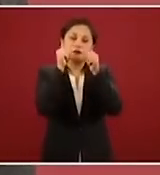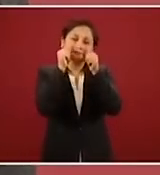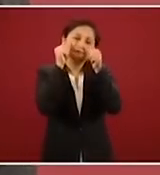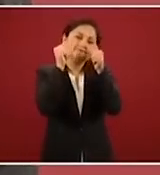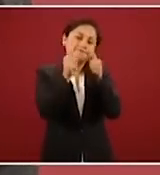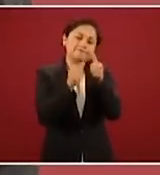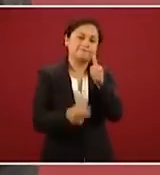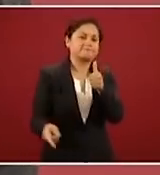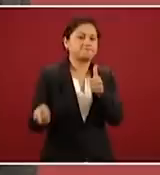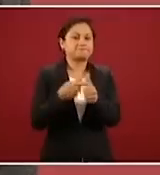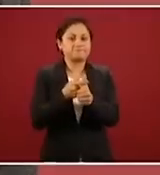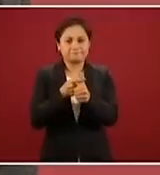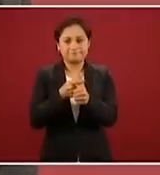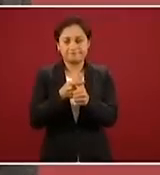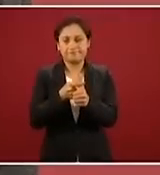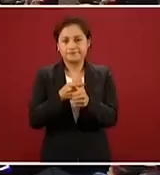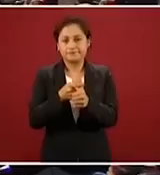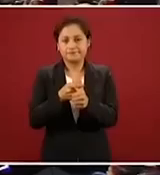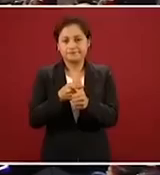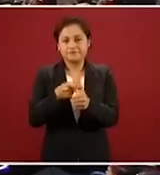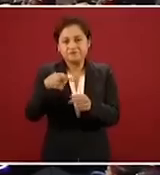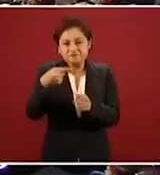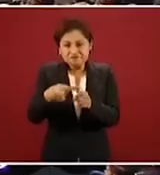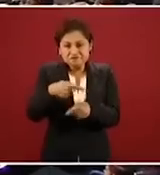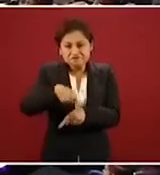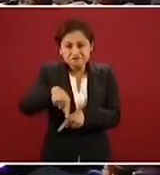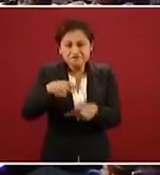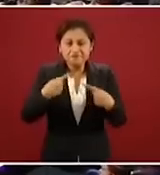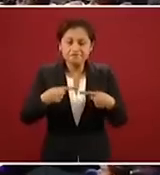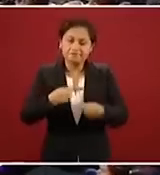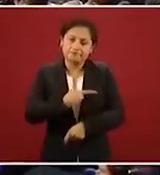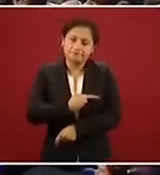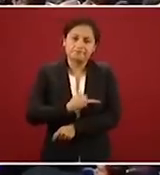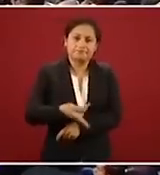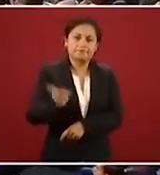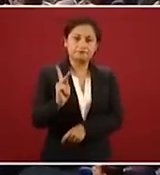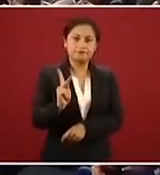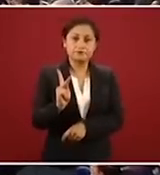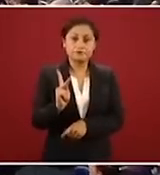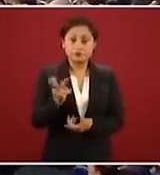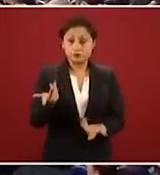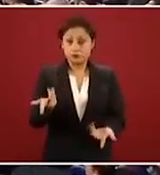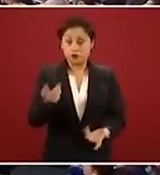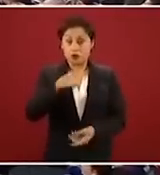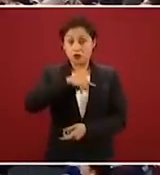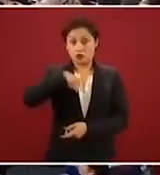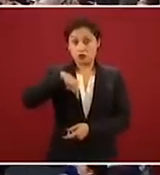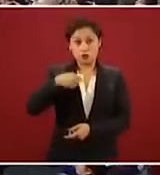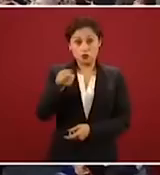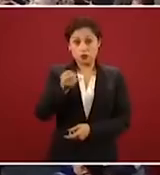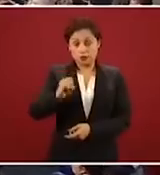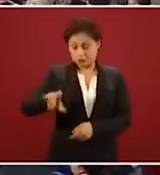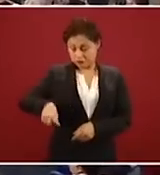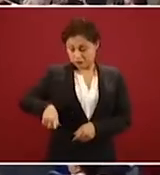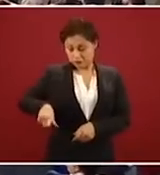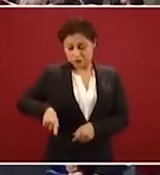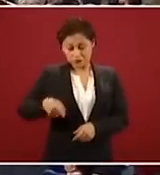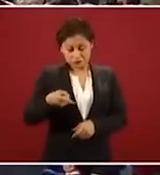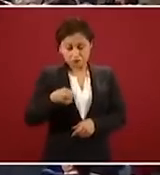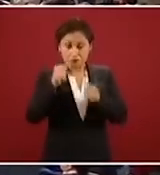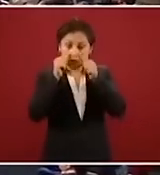necesitados, a los pobres. Y eso es lo que estamos haciendo. Entonces, ya los empresarios ayudan con